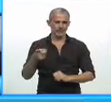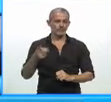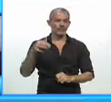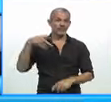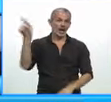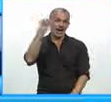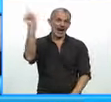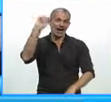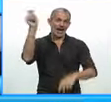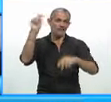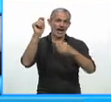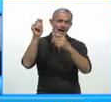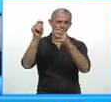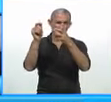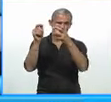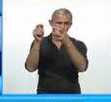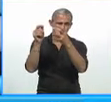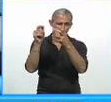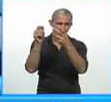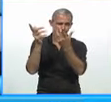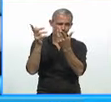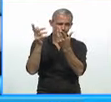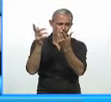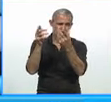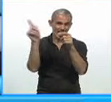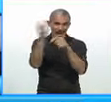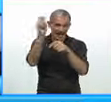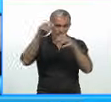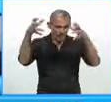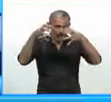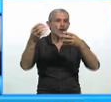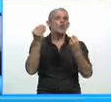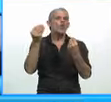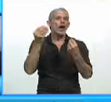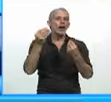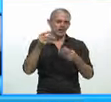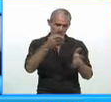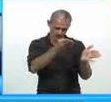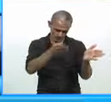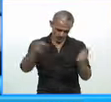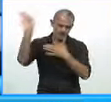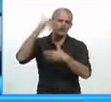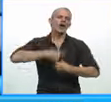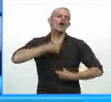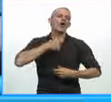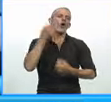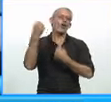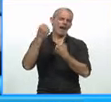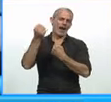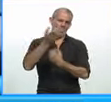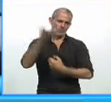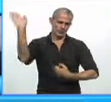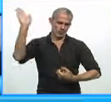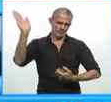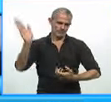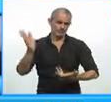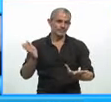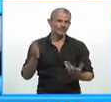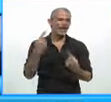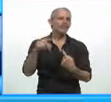acabas de escuchar una campanada y como bien sabrás, es el momento del ring de Osvaldo. Que batirse mano a mano con Osvaldo en un